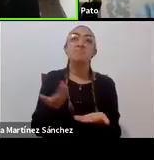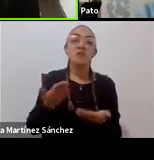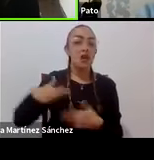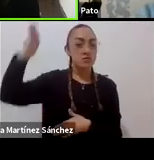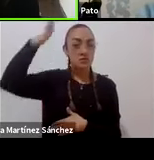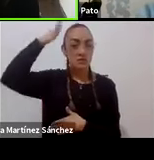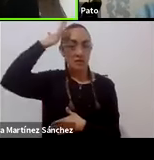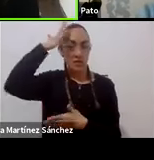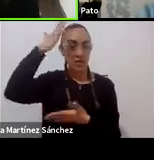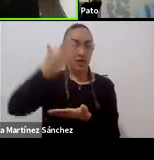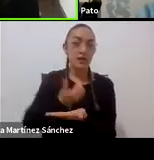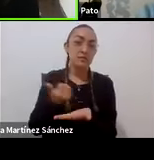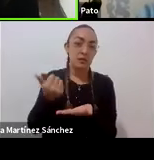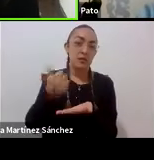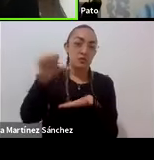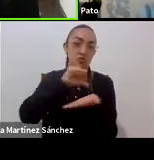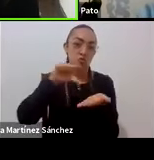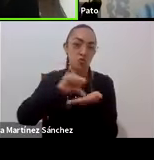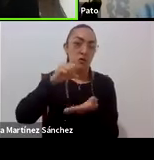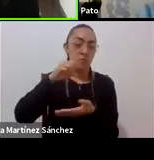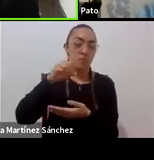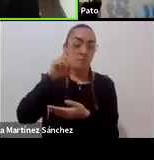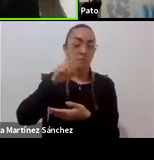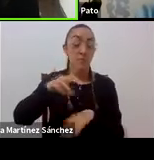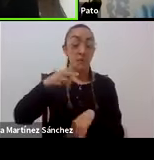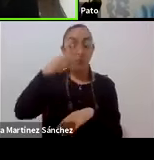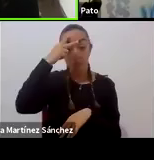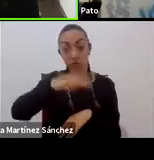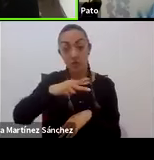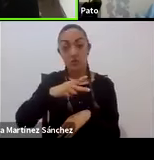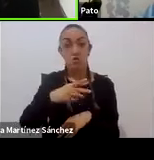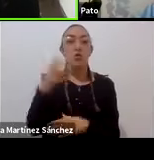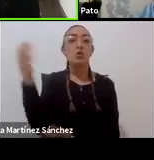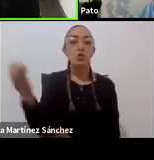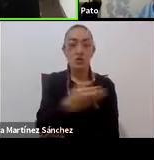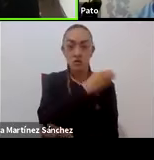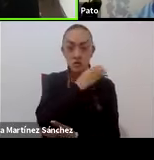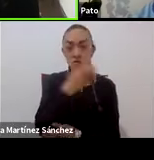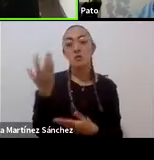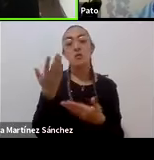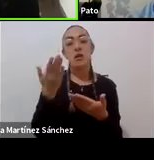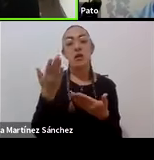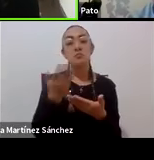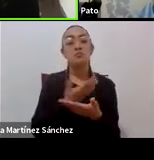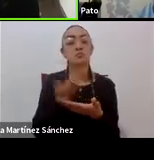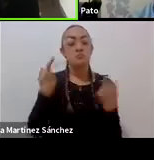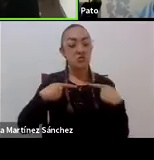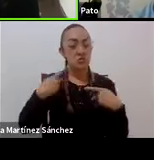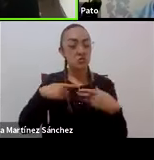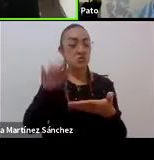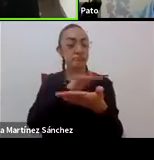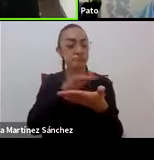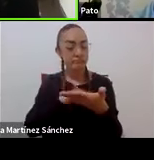por la jefa de gobierno Claudia Sheinbaum y promotores de la lectura. Llegando a las escuelas, lo que se hace es generar